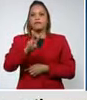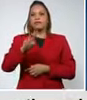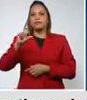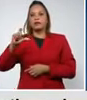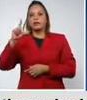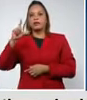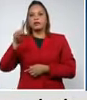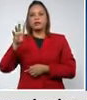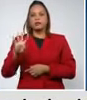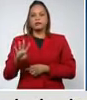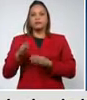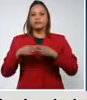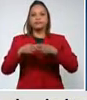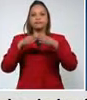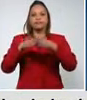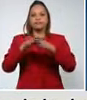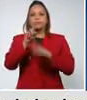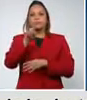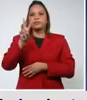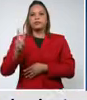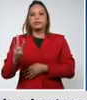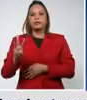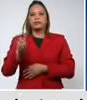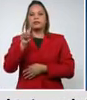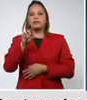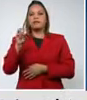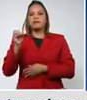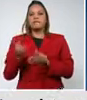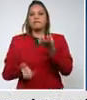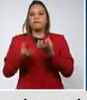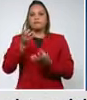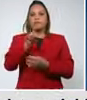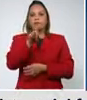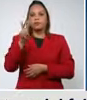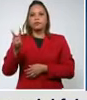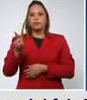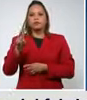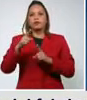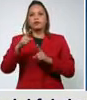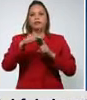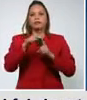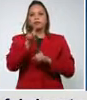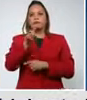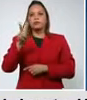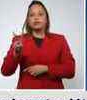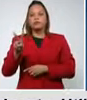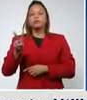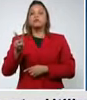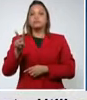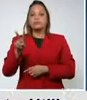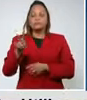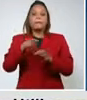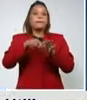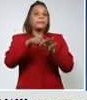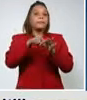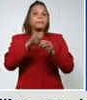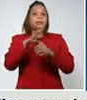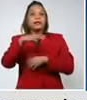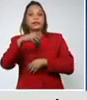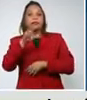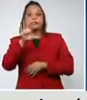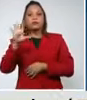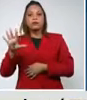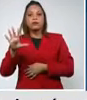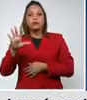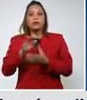14, Granma, 13, Cienfuegos y Las Tunas, 12, cada una, y Pinar del Río, 5